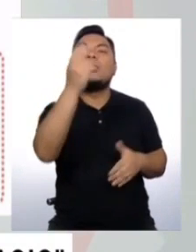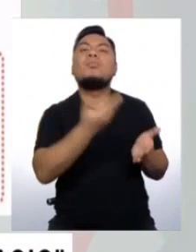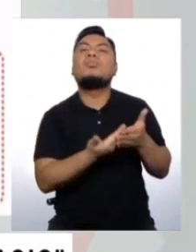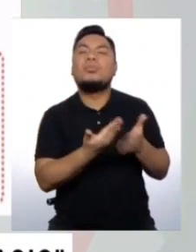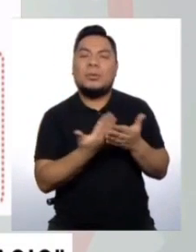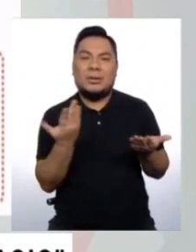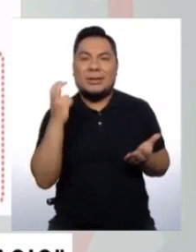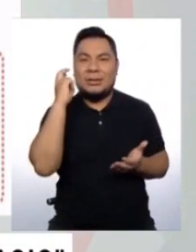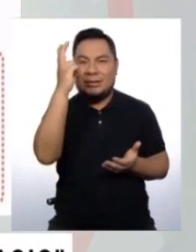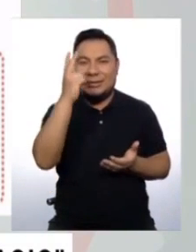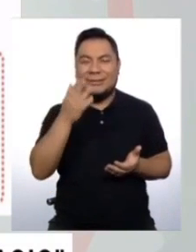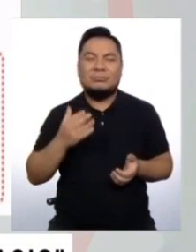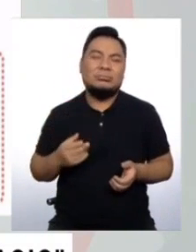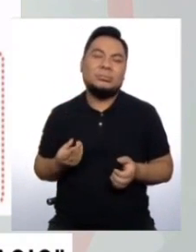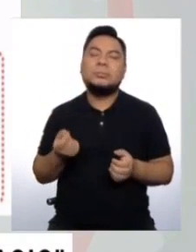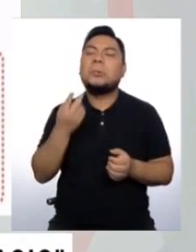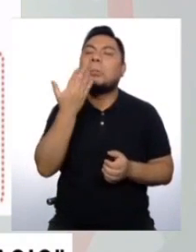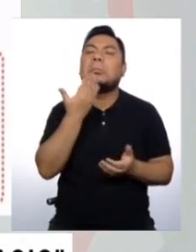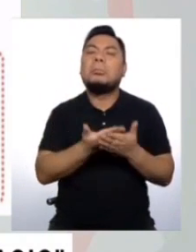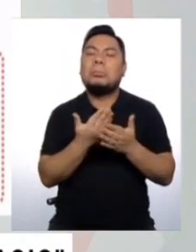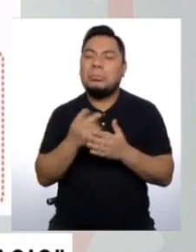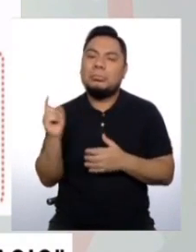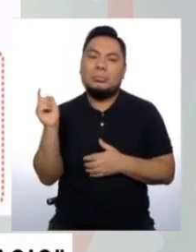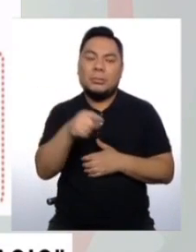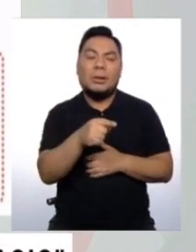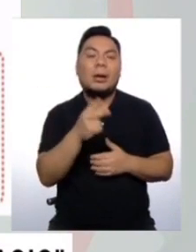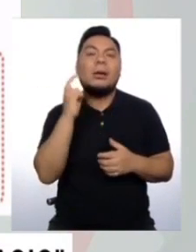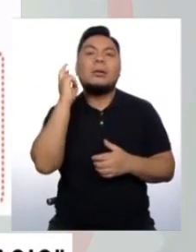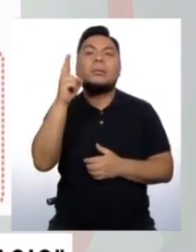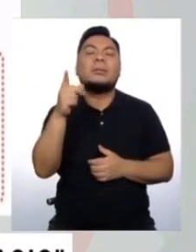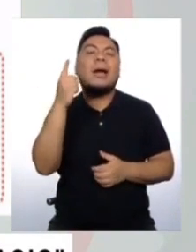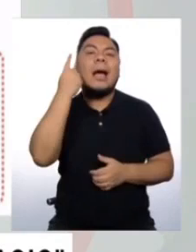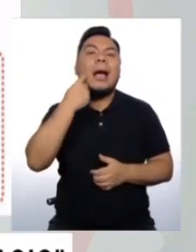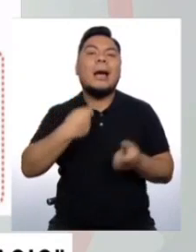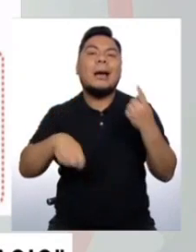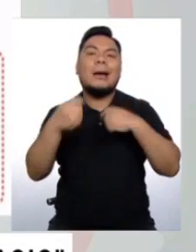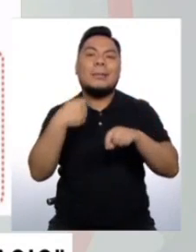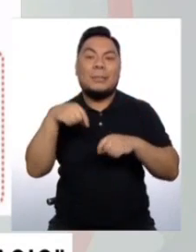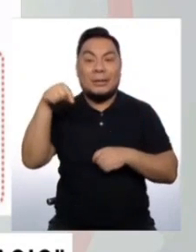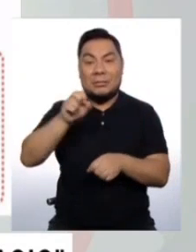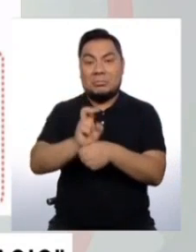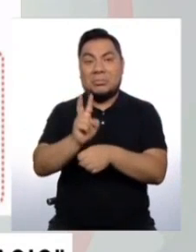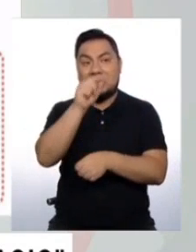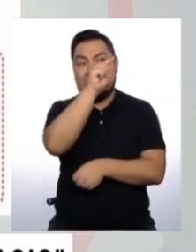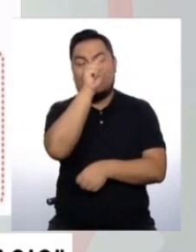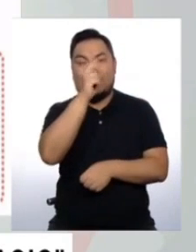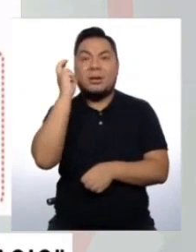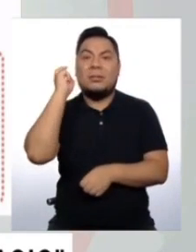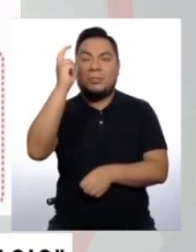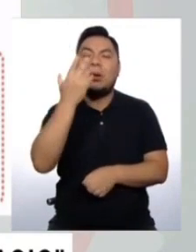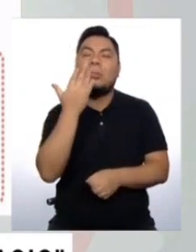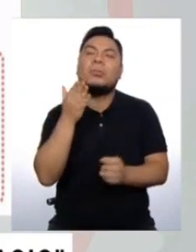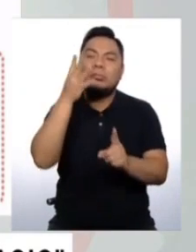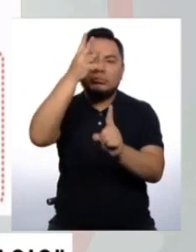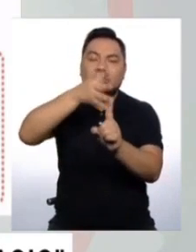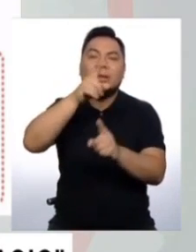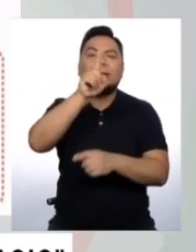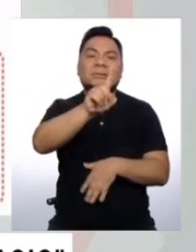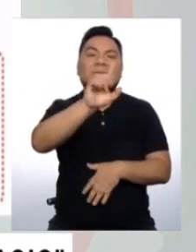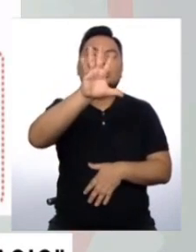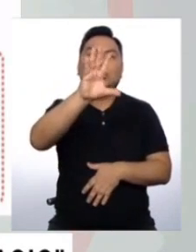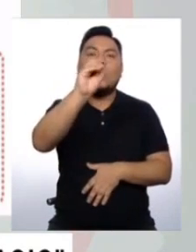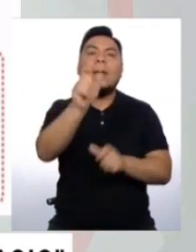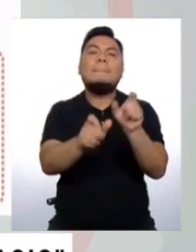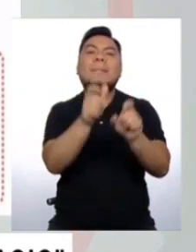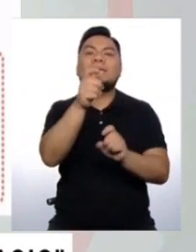son muy concurridas. En la estación Gamarra, aquí en La Victoria, se han evaluado a 150